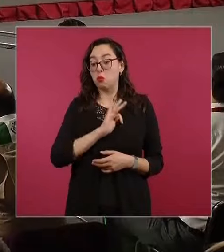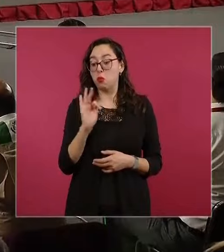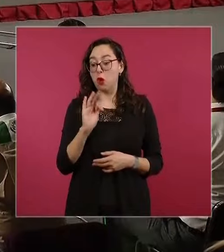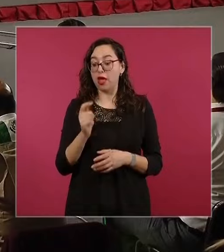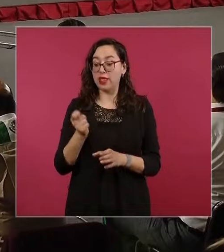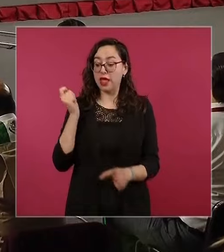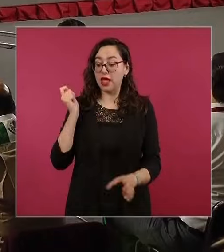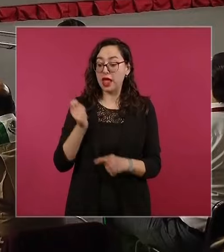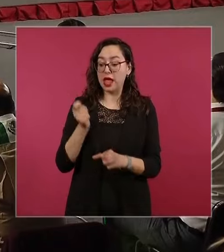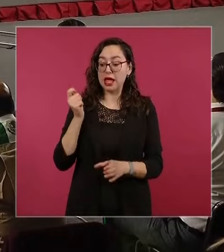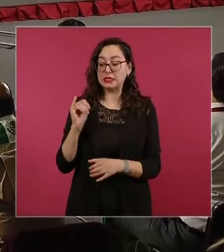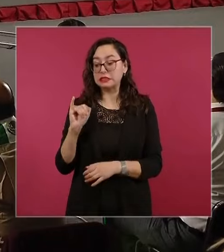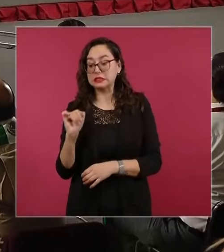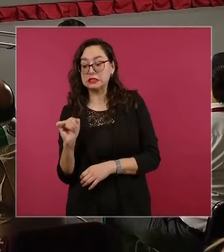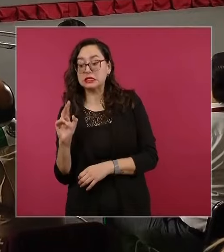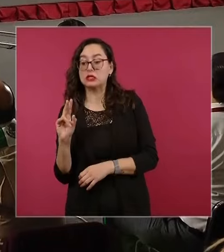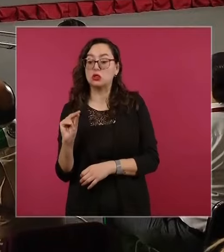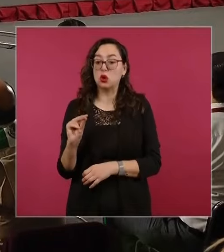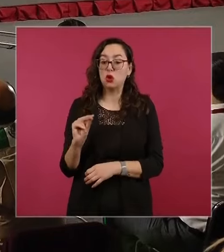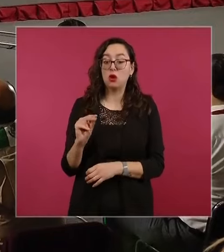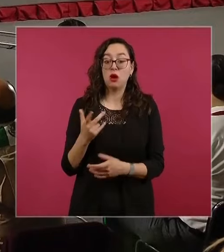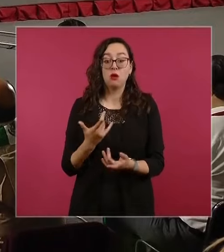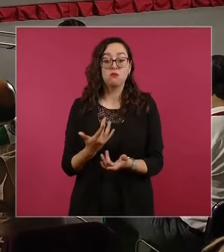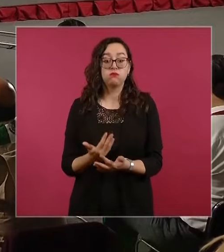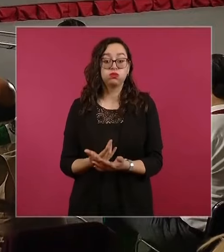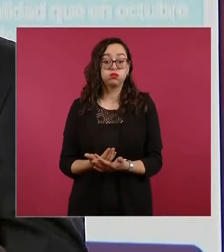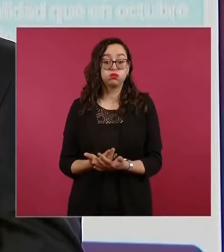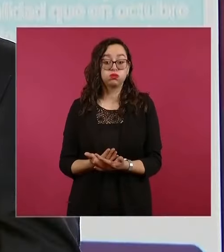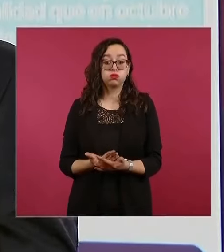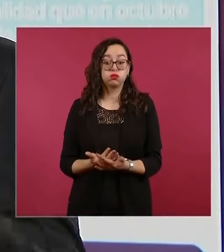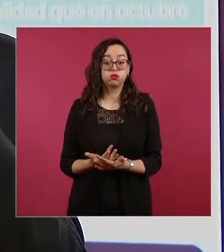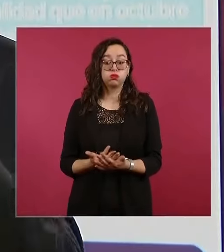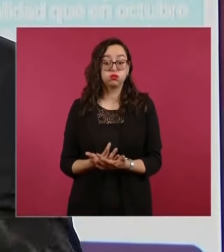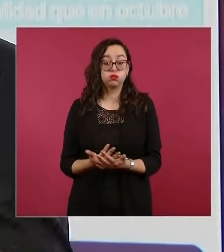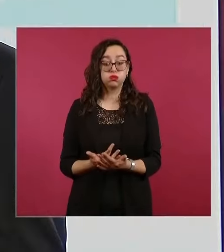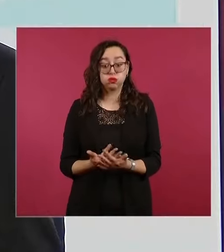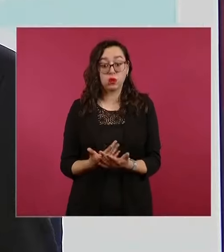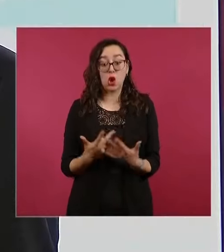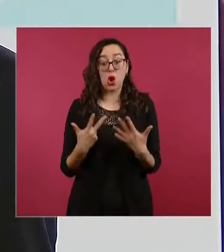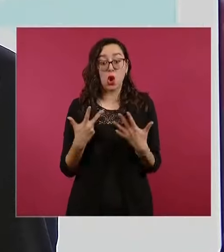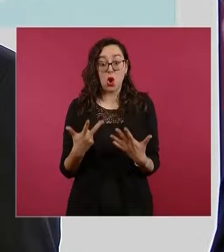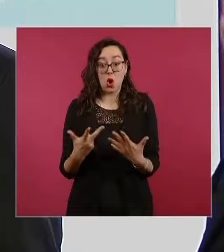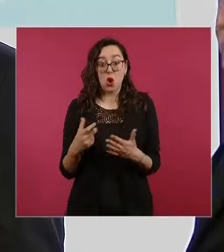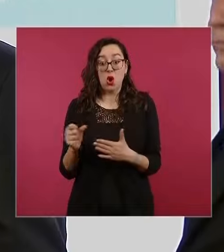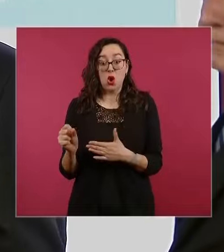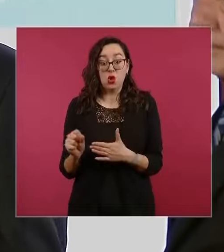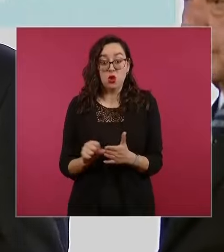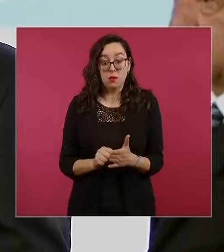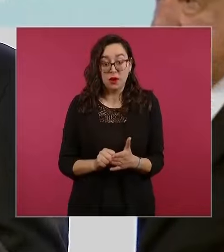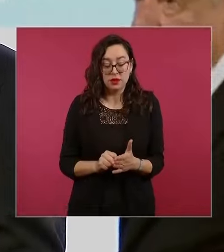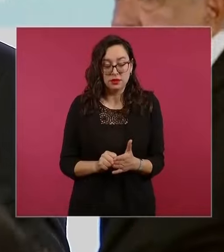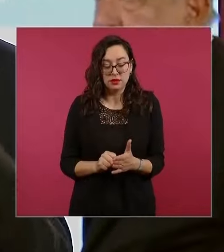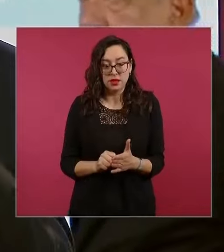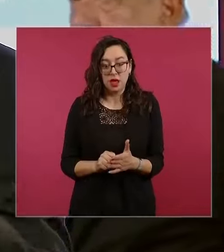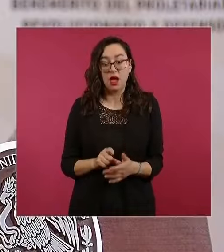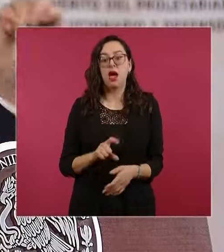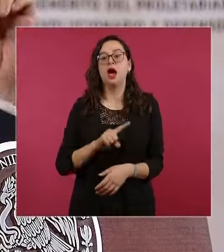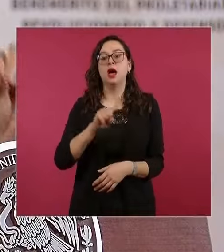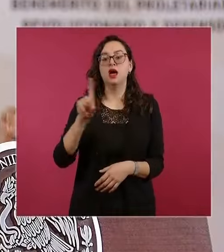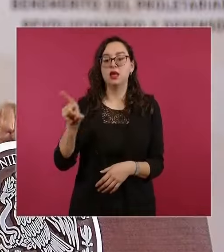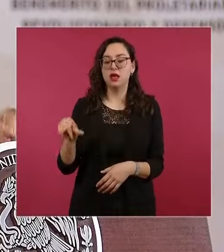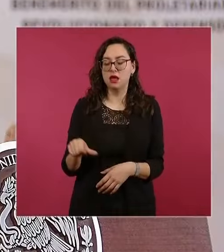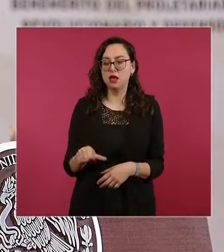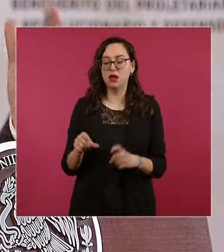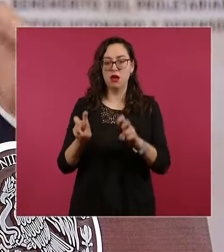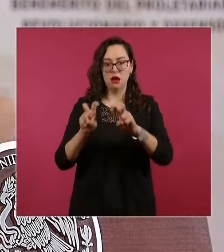conocer el fondo del asunto. Y mediante una votación que también es pública, en la que sólo el ministro